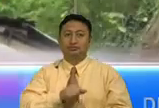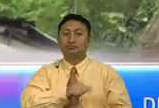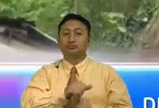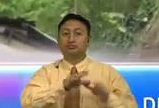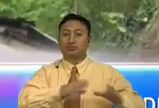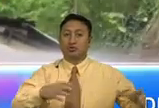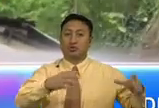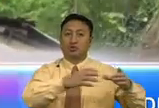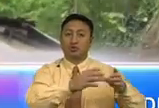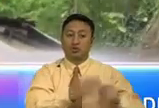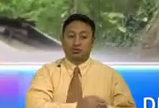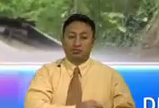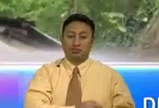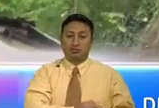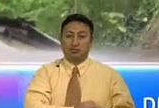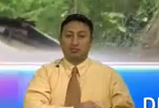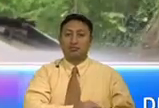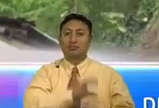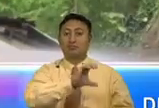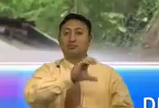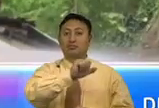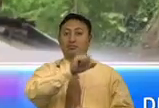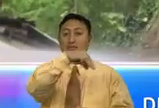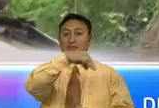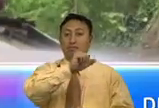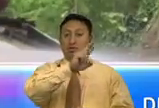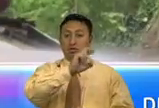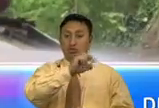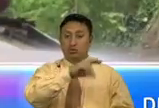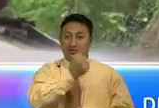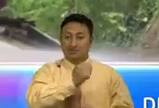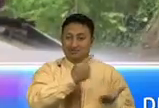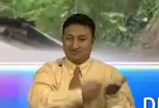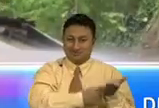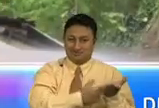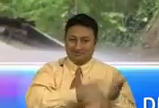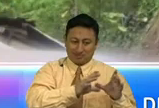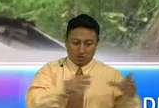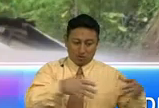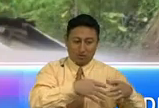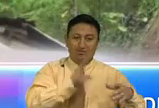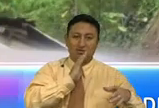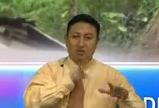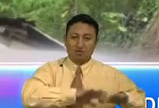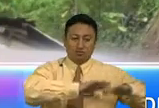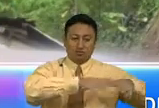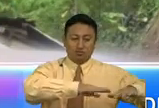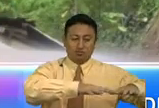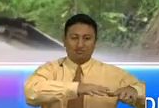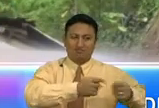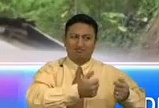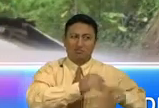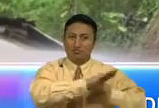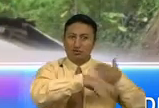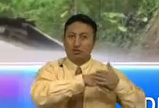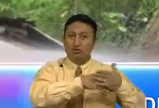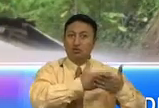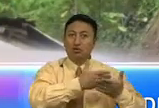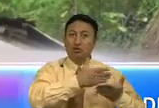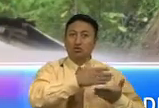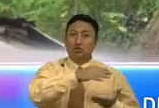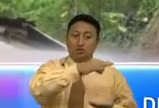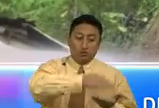que es el sector de la parroquia de Camarones, con un área de inundación pues casi en su totalidad en la parroquia